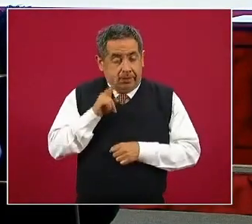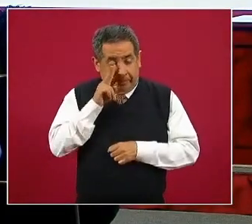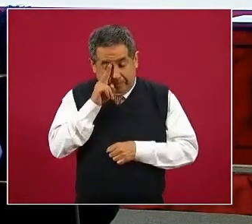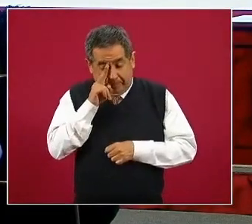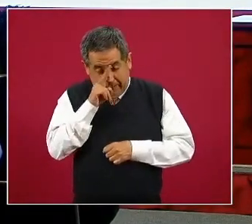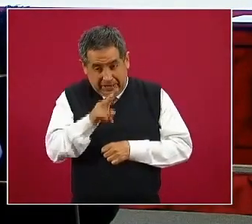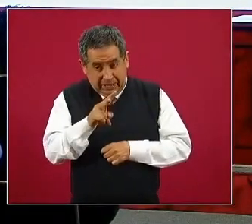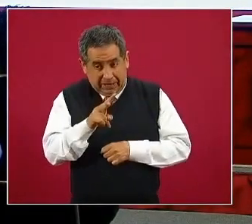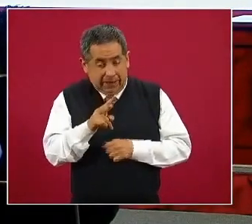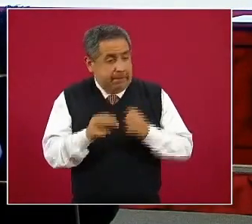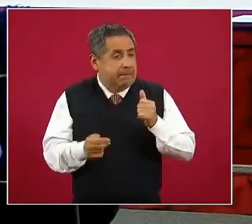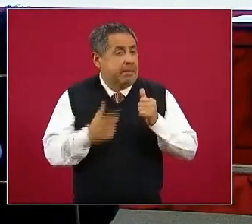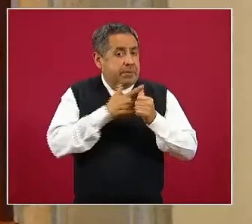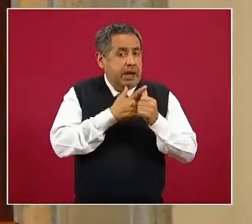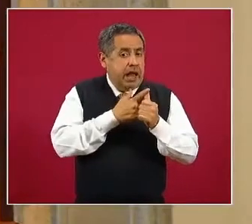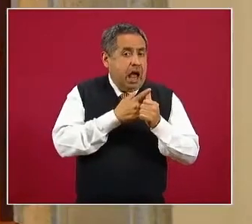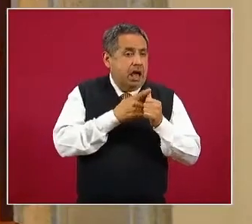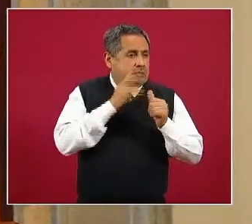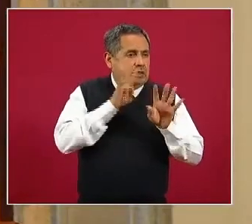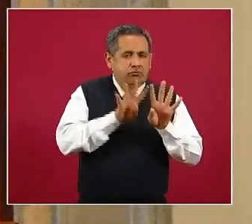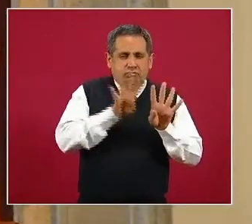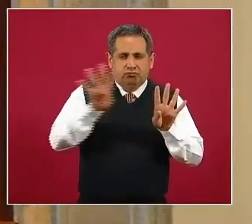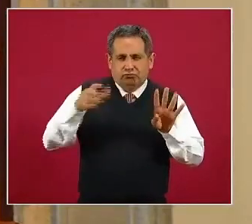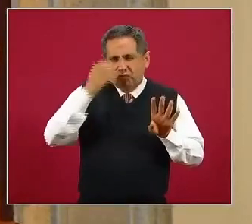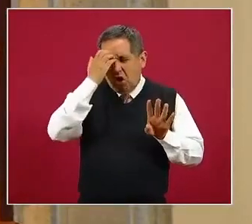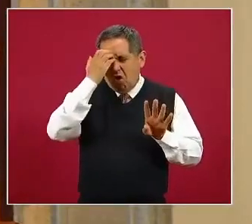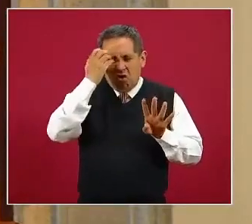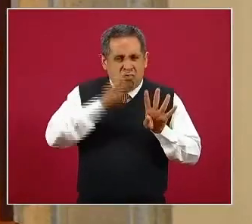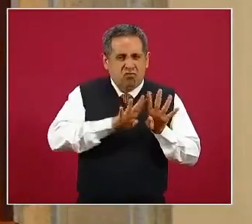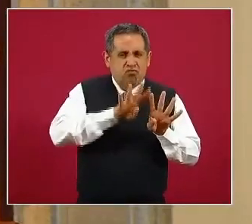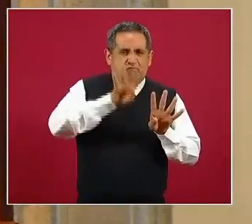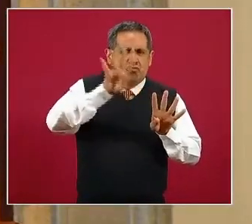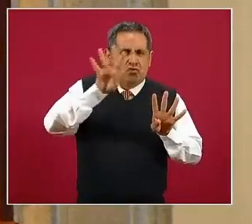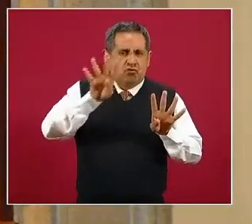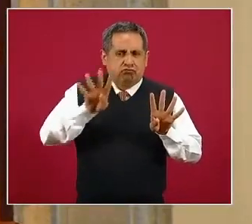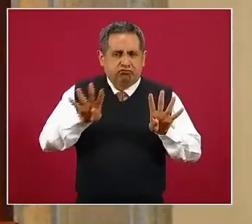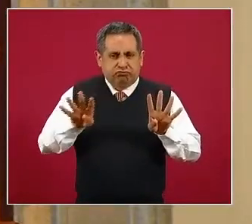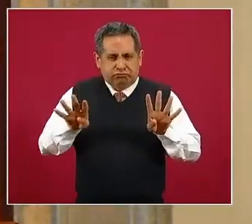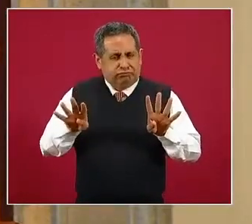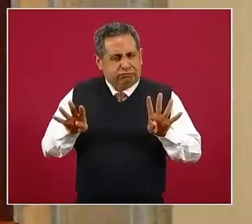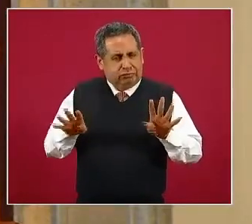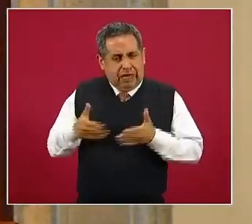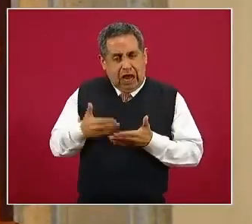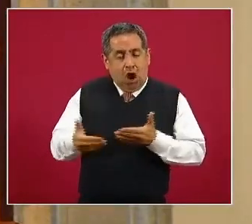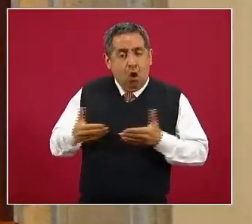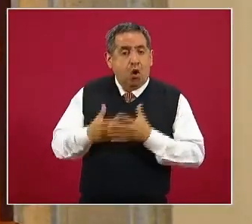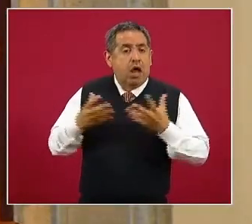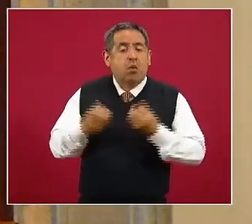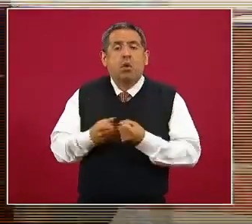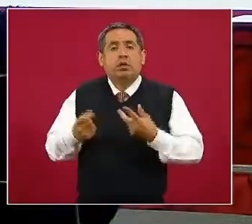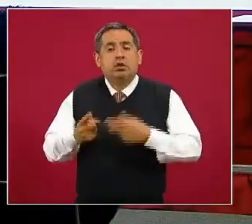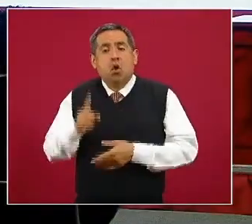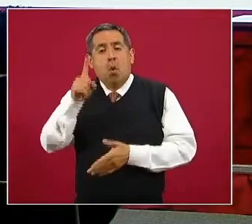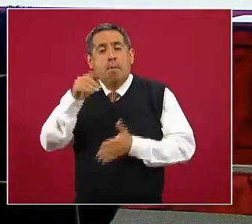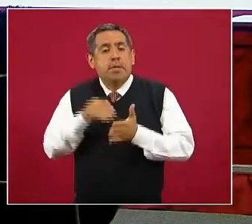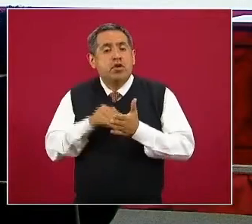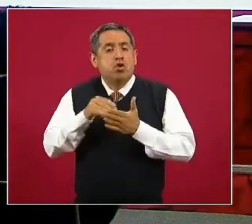primera diapositiva que ustedes ya conocen. El día de hoy se actualiza con más de